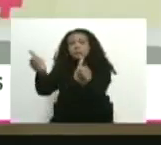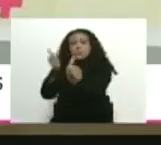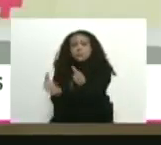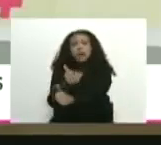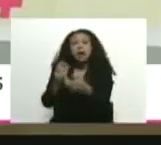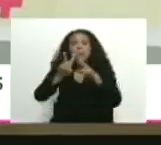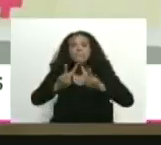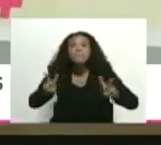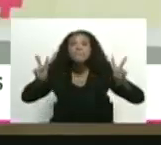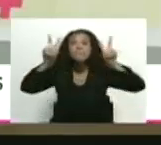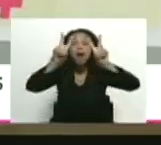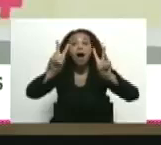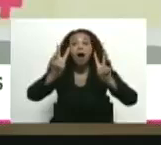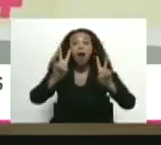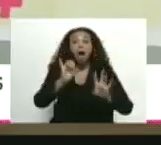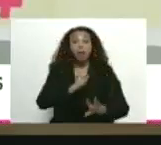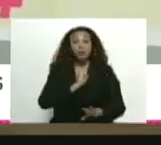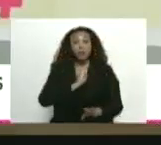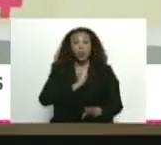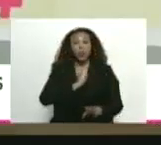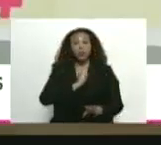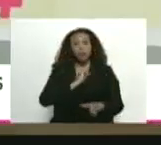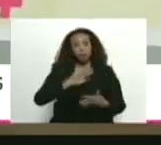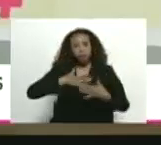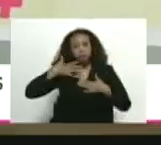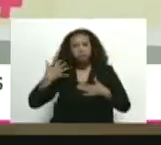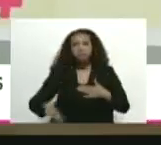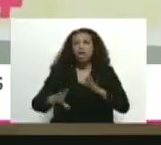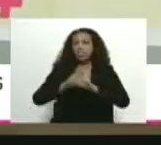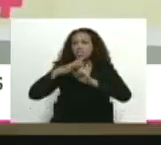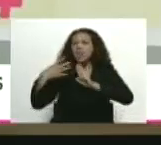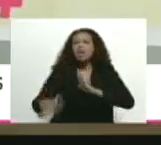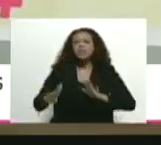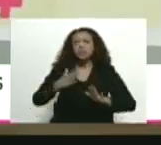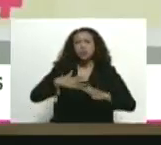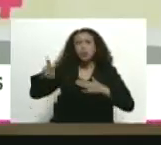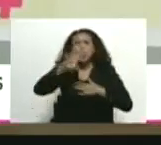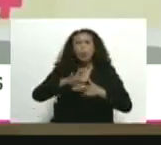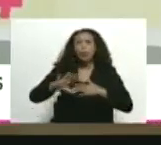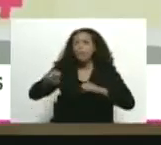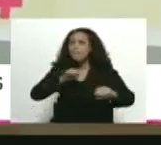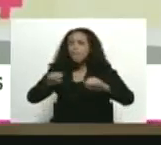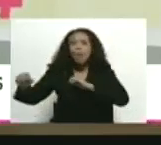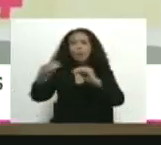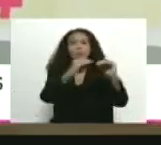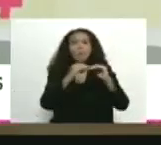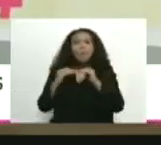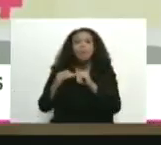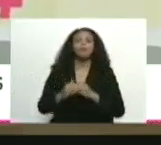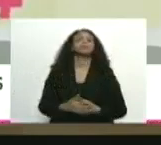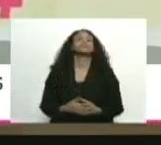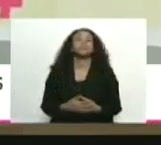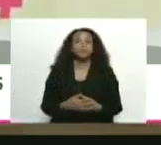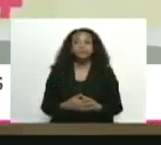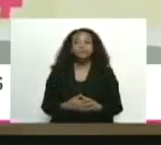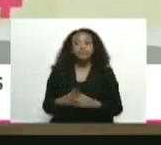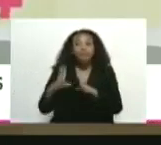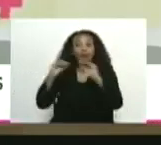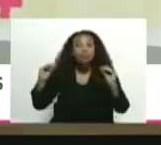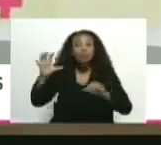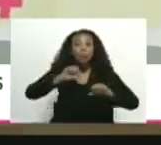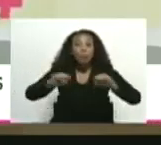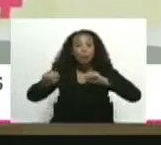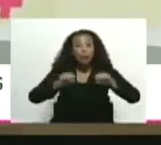nuevos valores de la nueva identidad venezolana, esa que nos mueve a todos los venezolanos y venezolanas, a todos nos